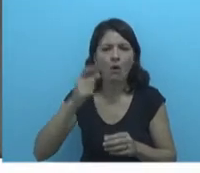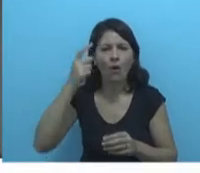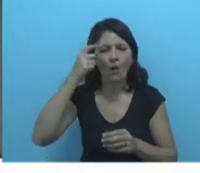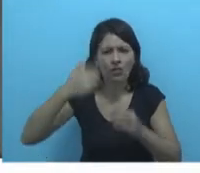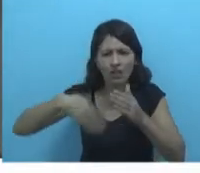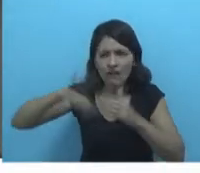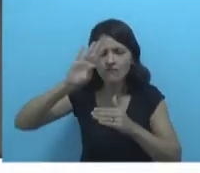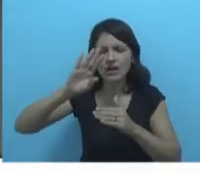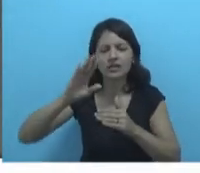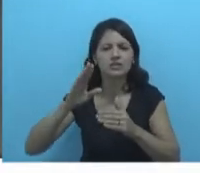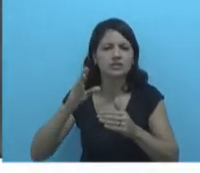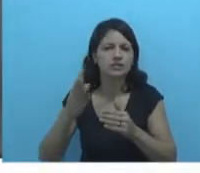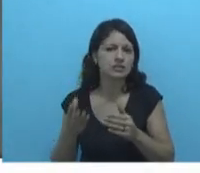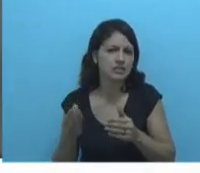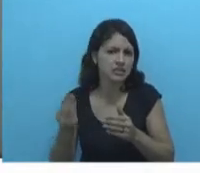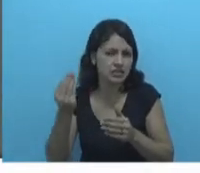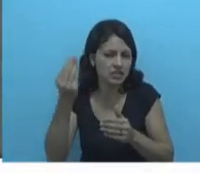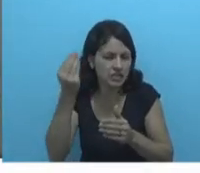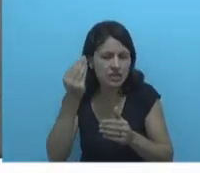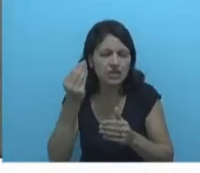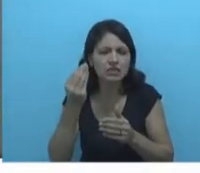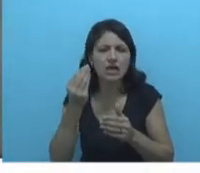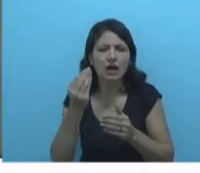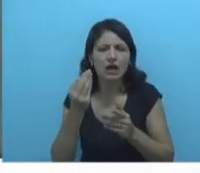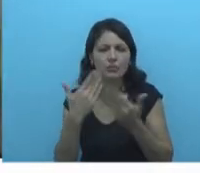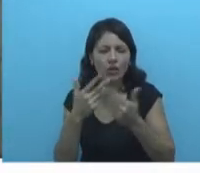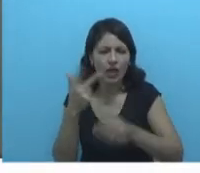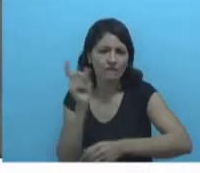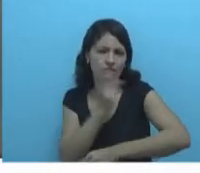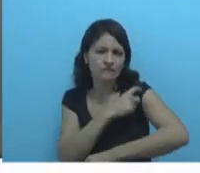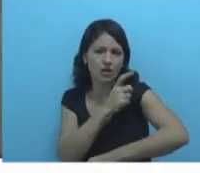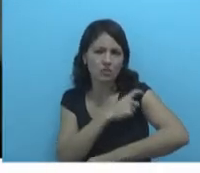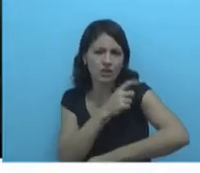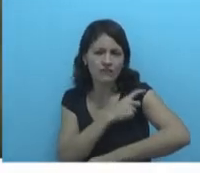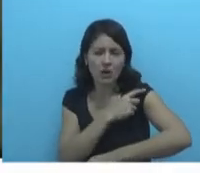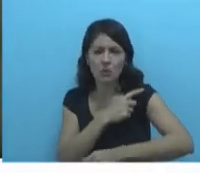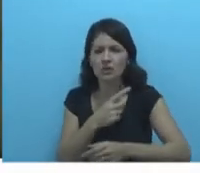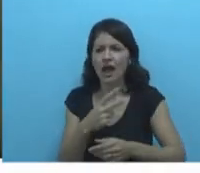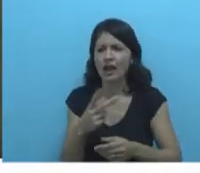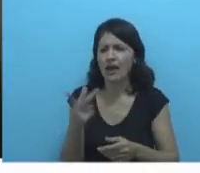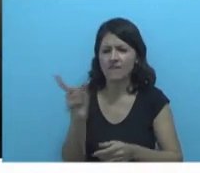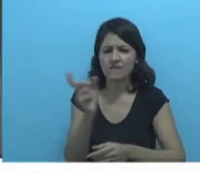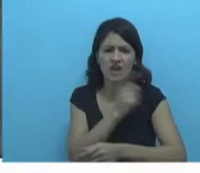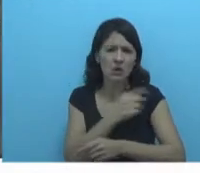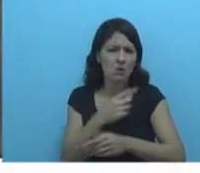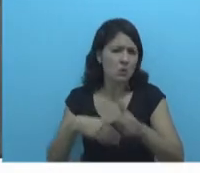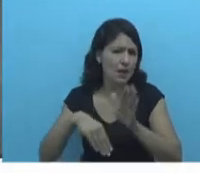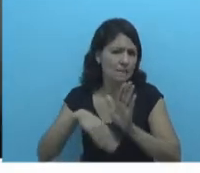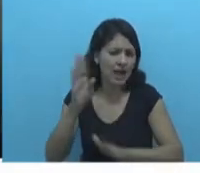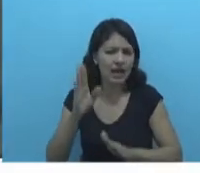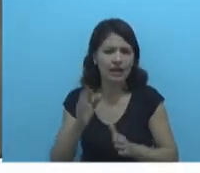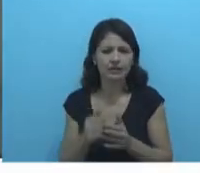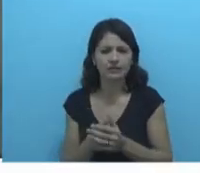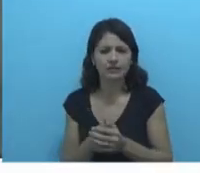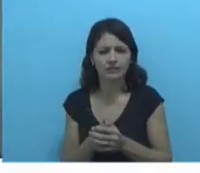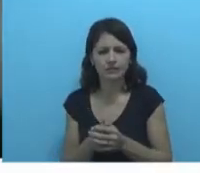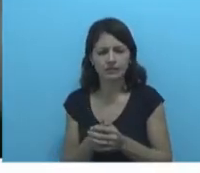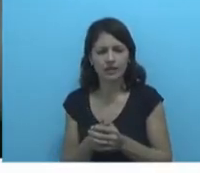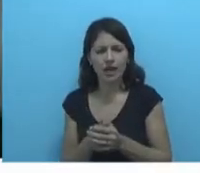toda su población y les sobran vacunas y llegan hasta fomentar el